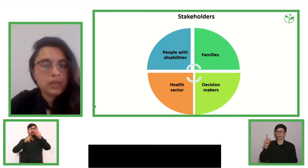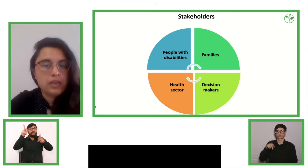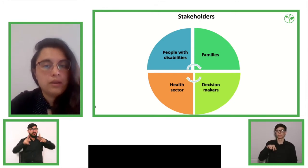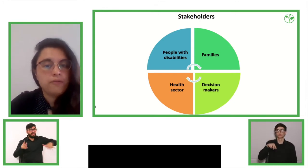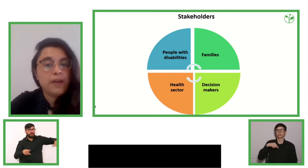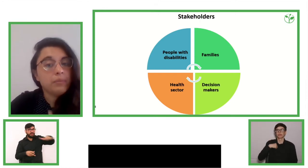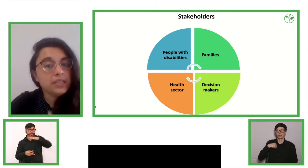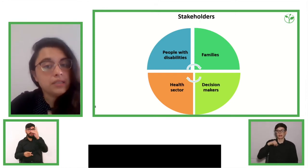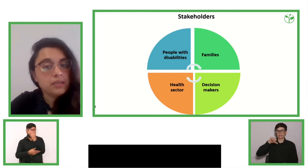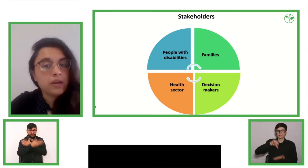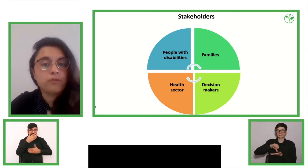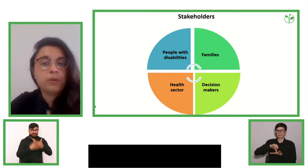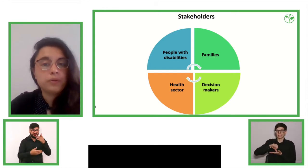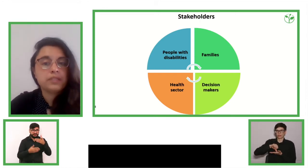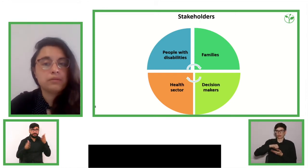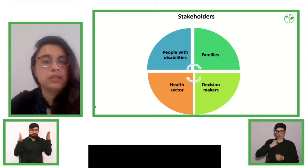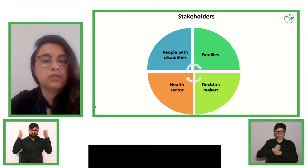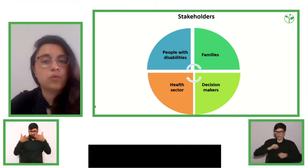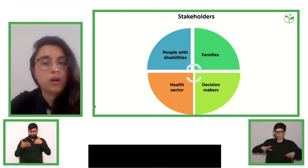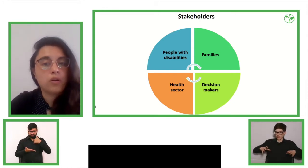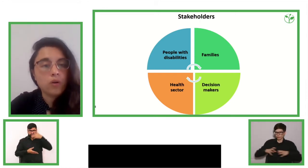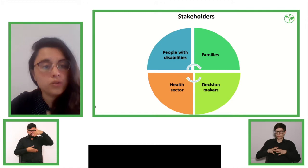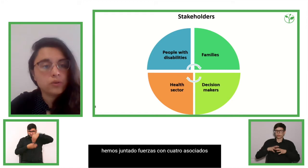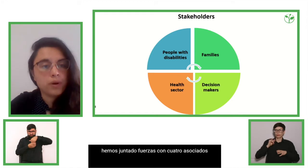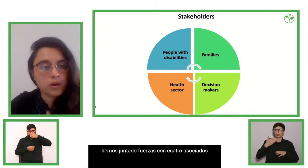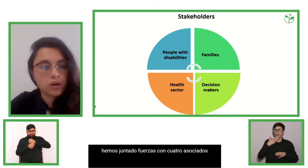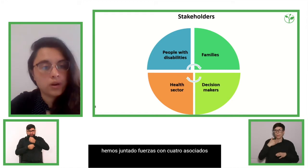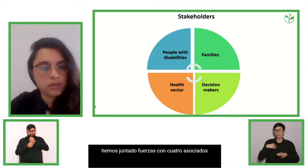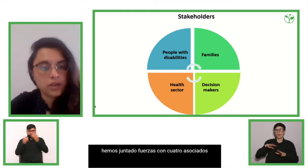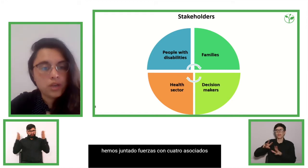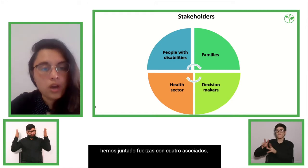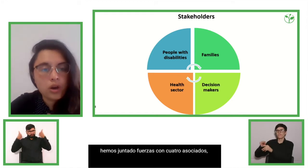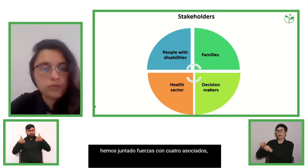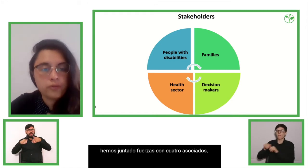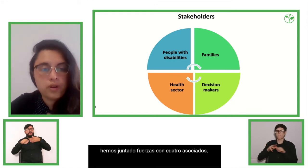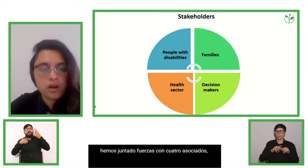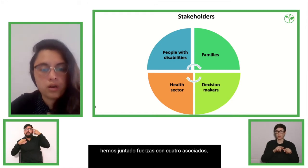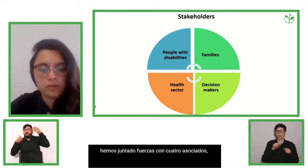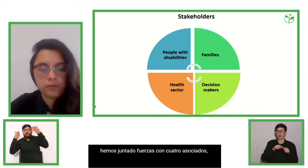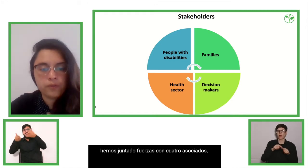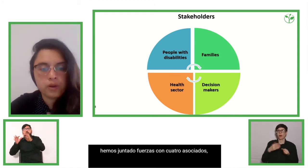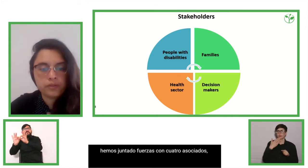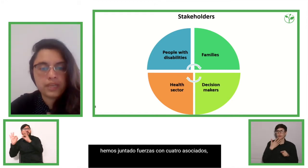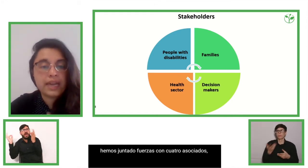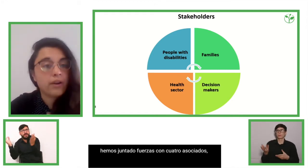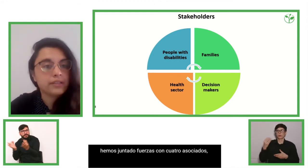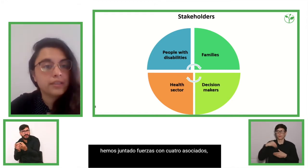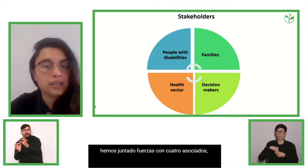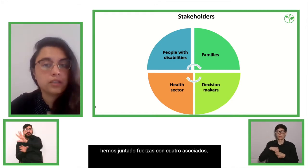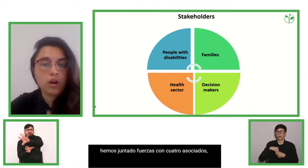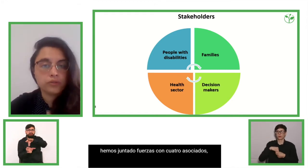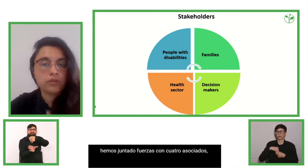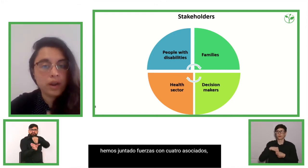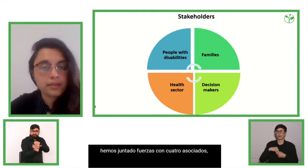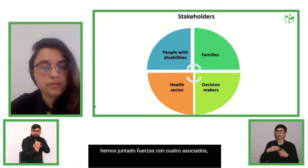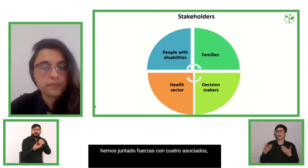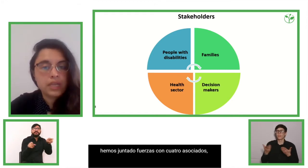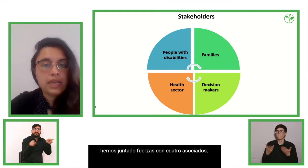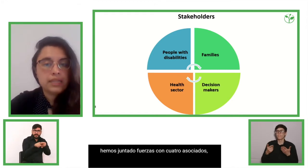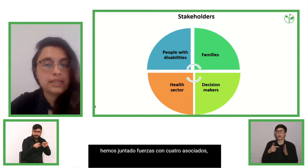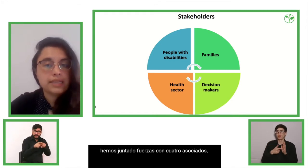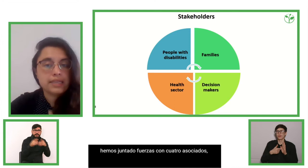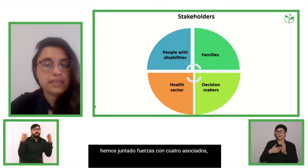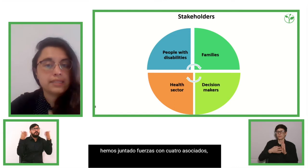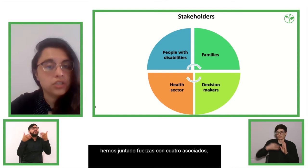centro de nuestro trabajo, por supuesto, familias que también son parte de